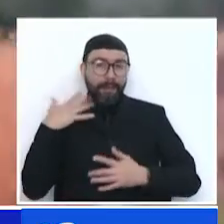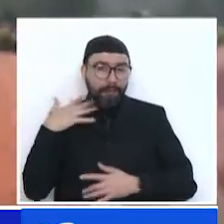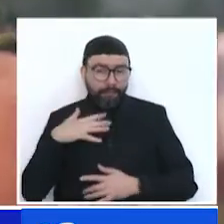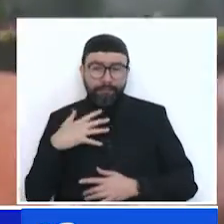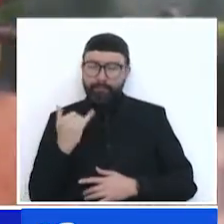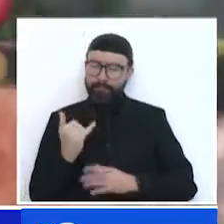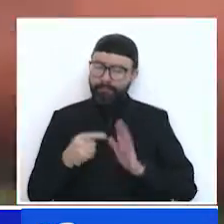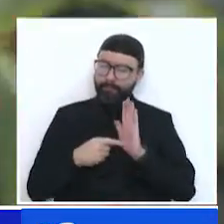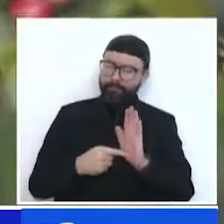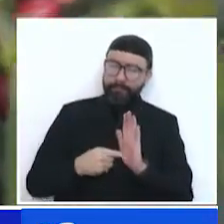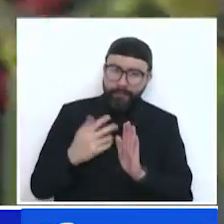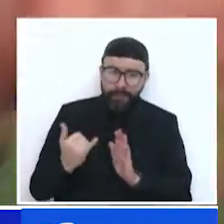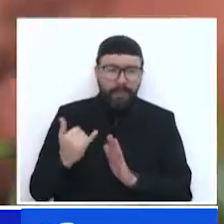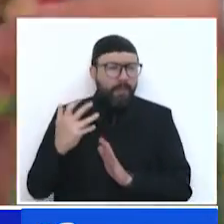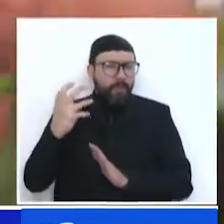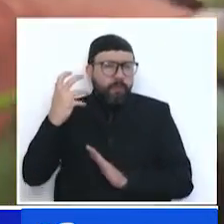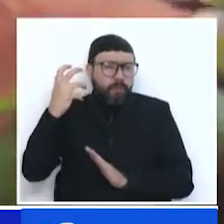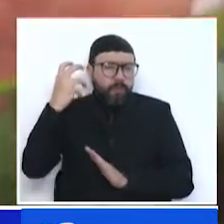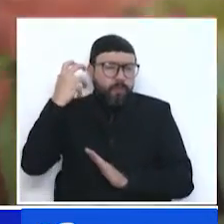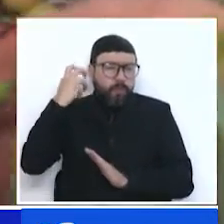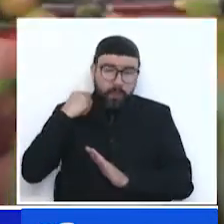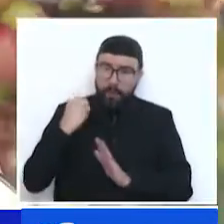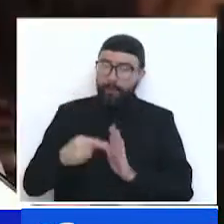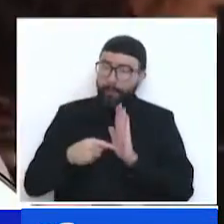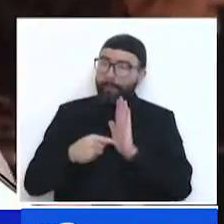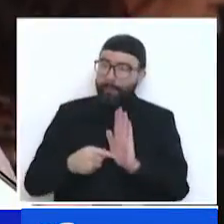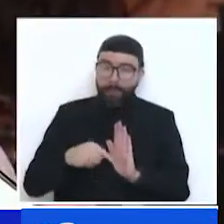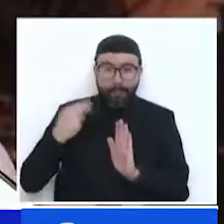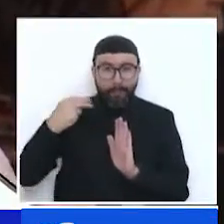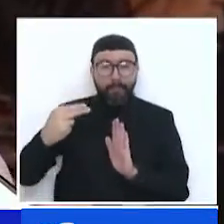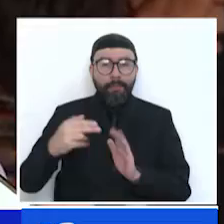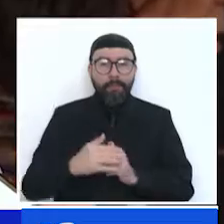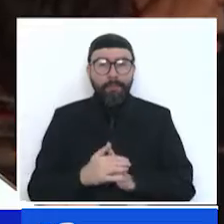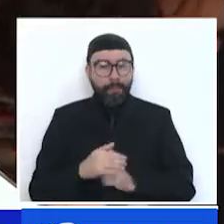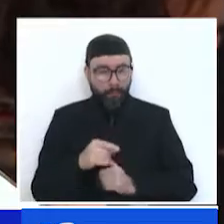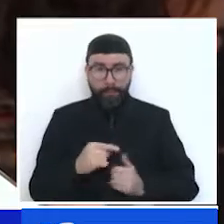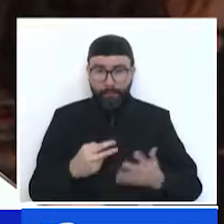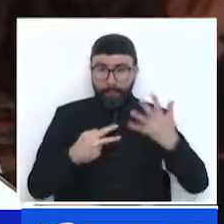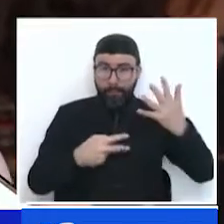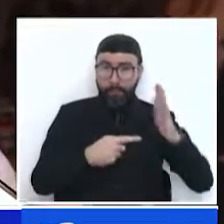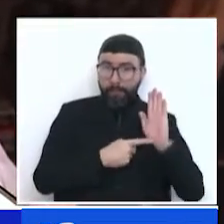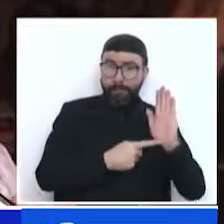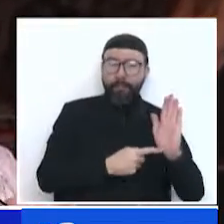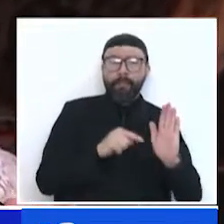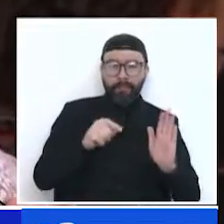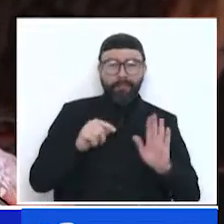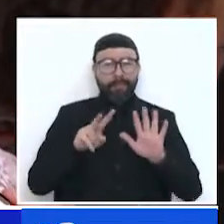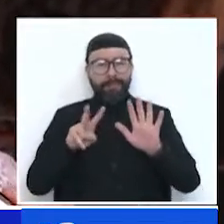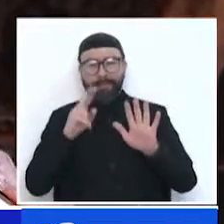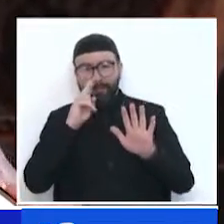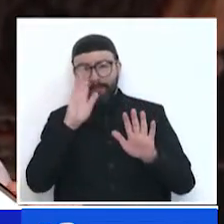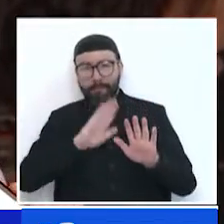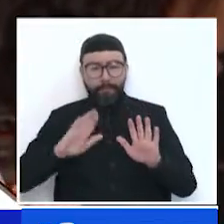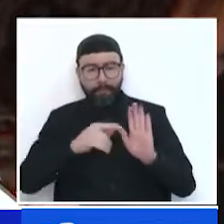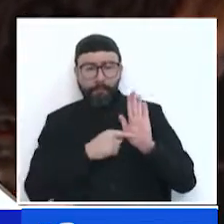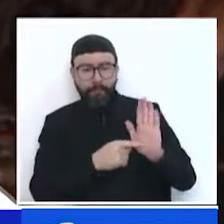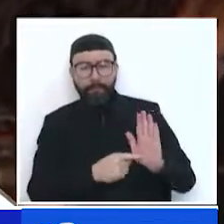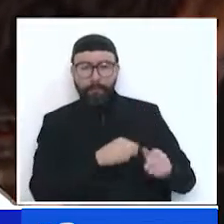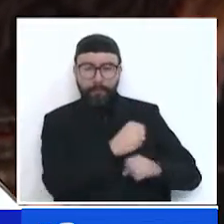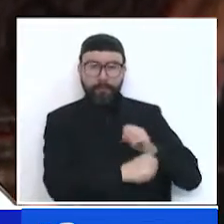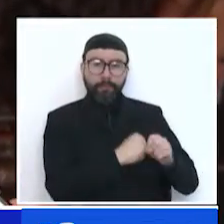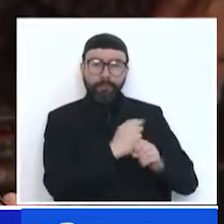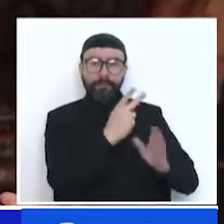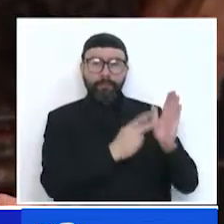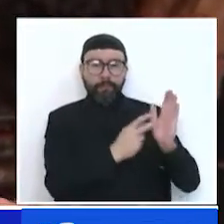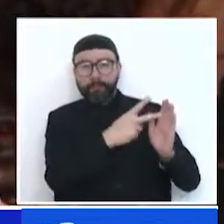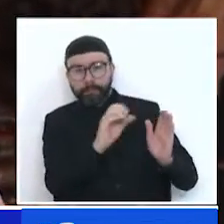pasado y los caminos de trocha que han forjado historia en el territorio. Esta séptima versión ofrece 7 estrenos nacionales de los años 2020 y 2021,